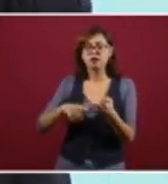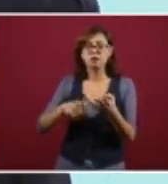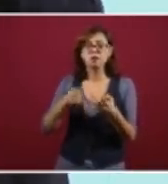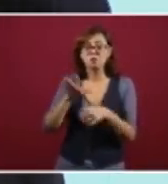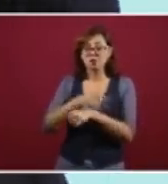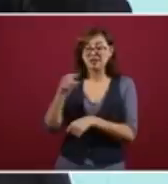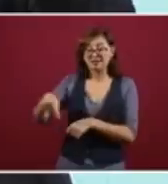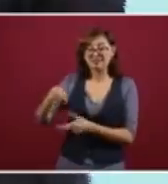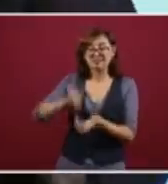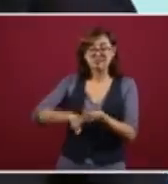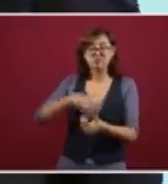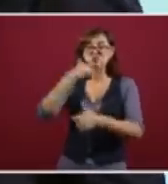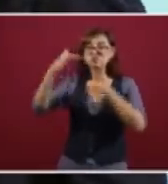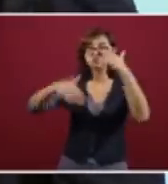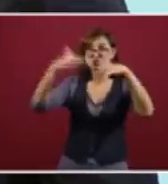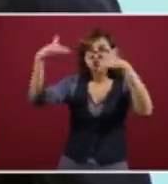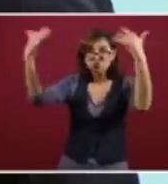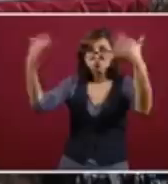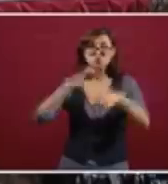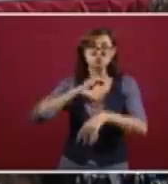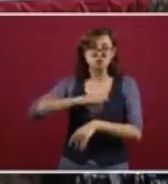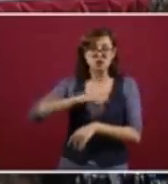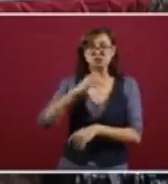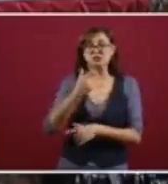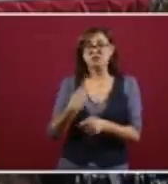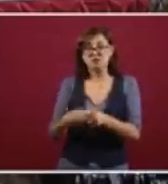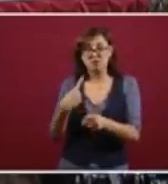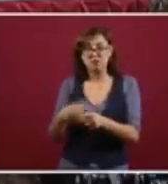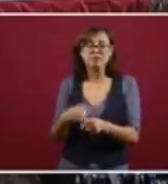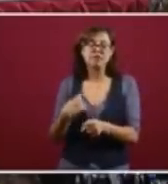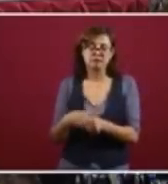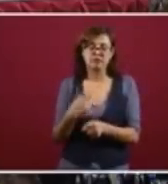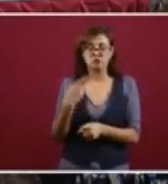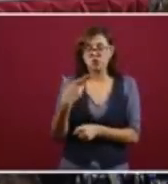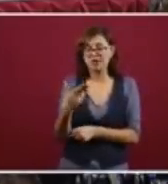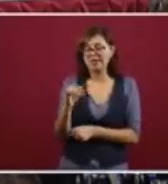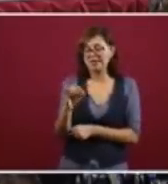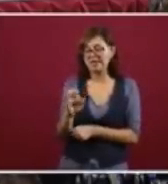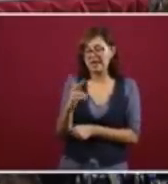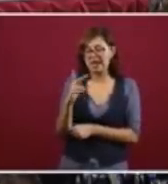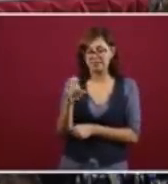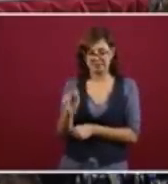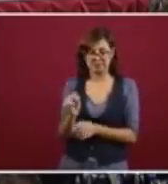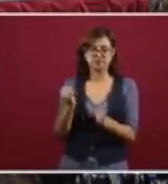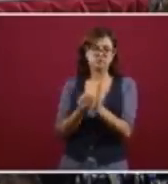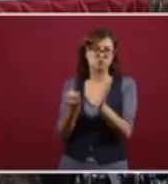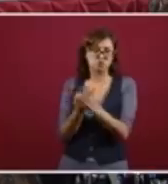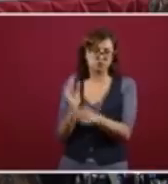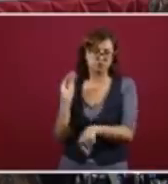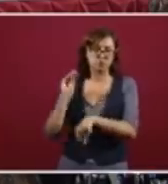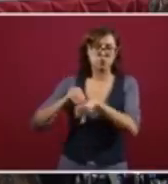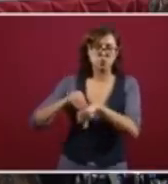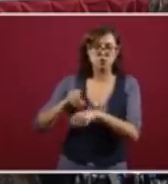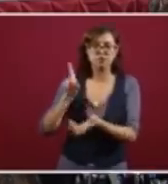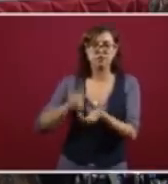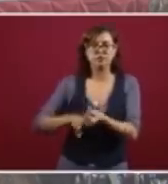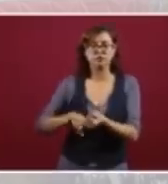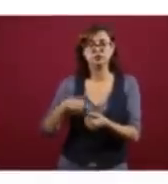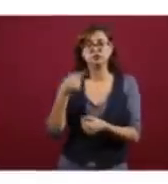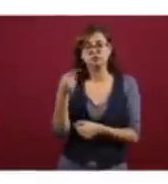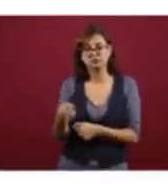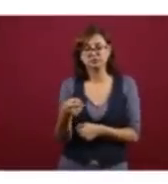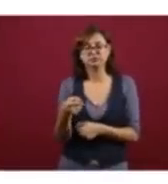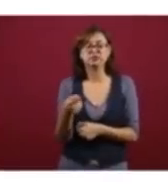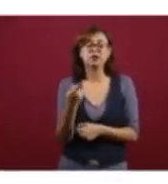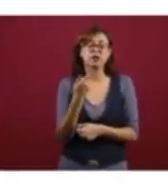cáncer, contaminación, alcoholismo. El IEPS sirve como un colchón. Cuando el precio de la gasolina va para arriba, el IEPS